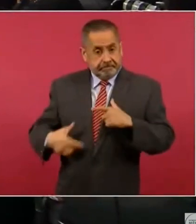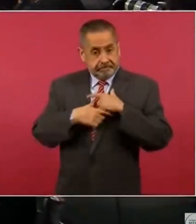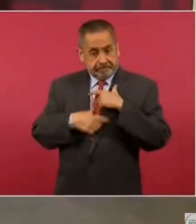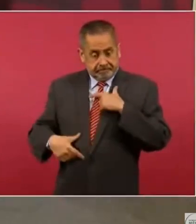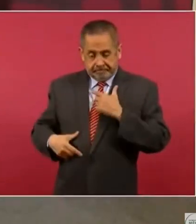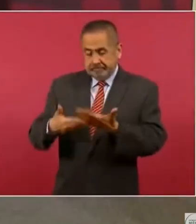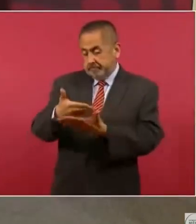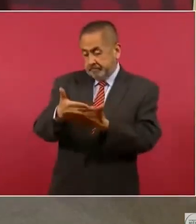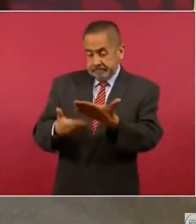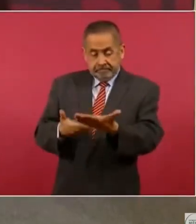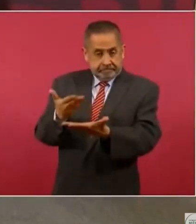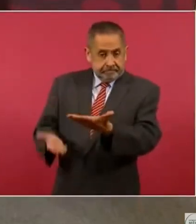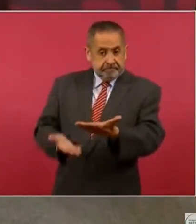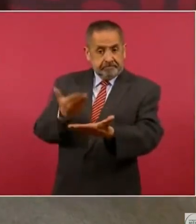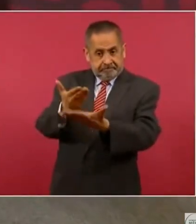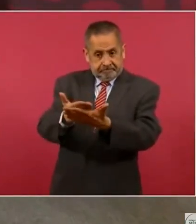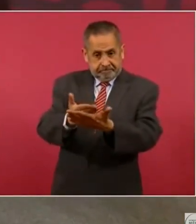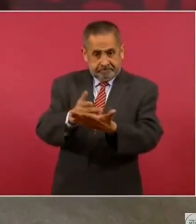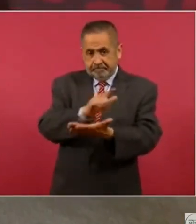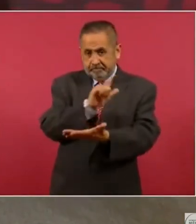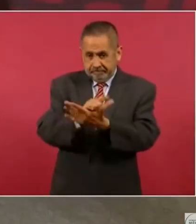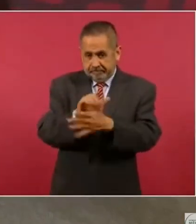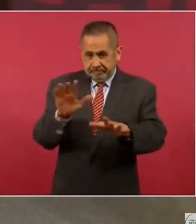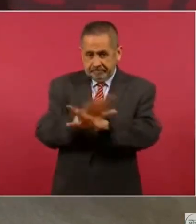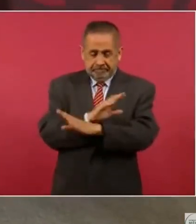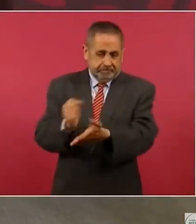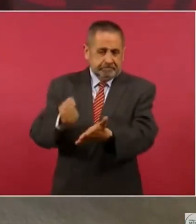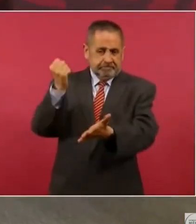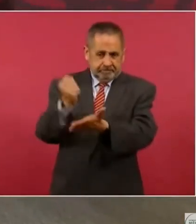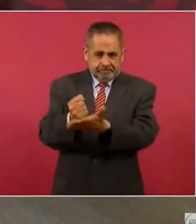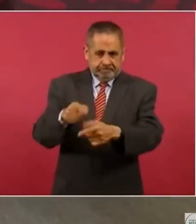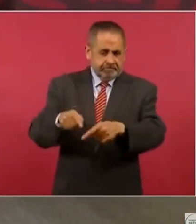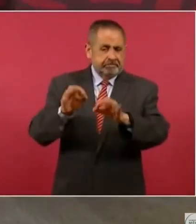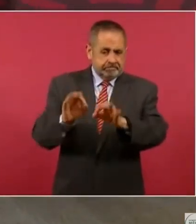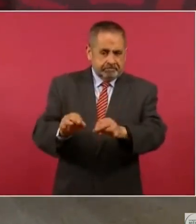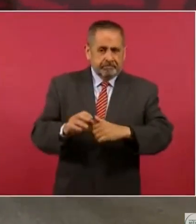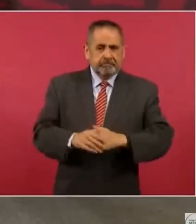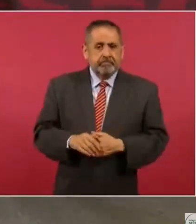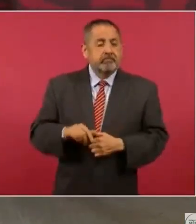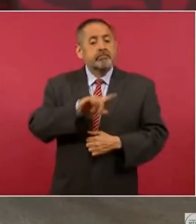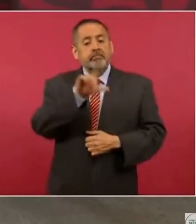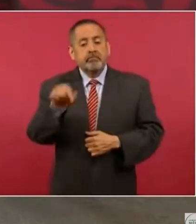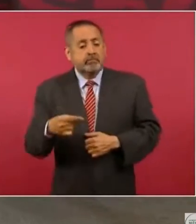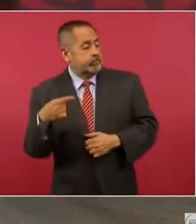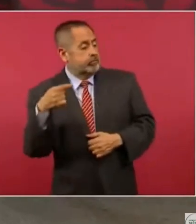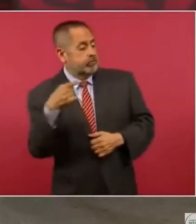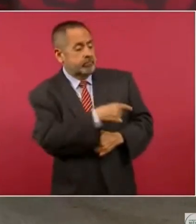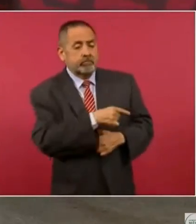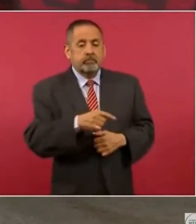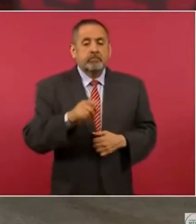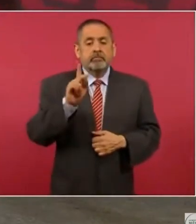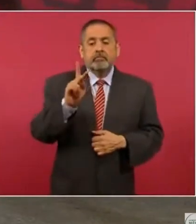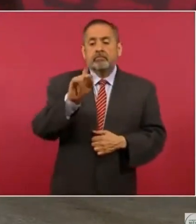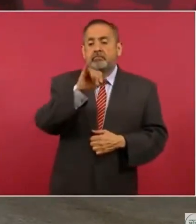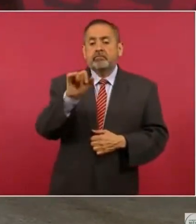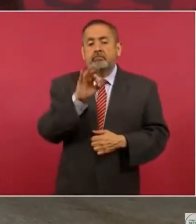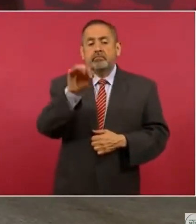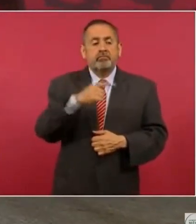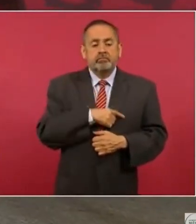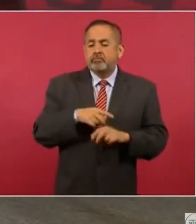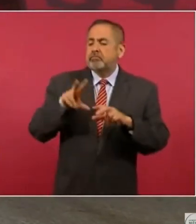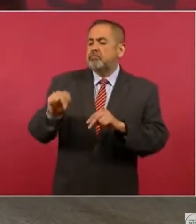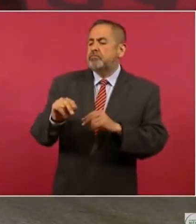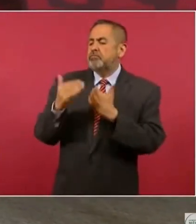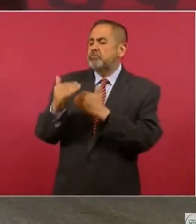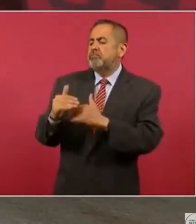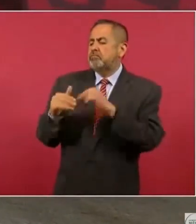envía esa iniciativa de reforma, se aprueba, pero luego la Corte, el Poder Judicial, la